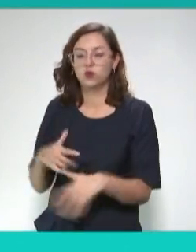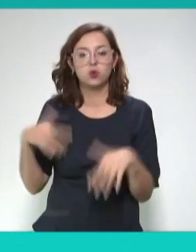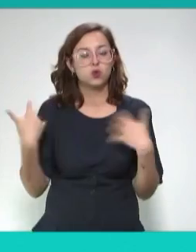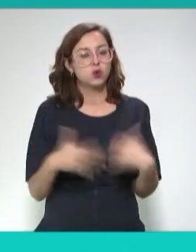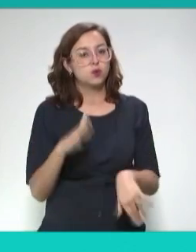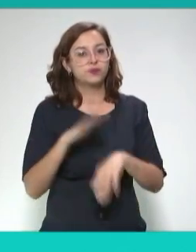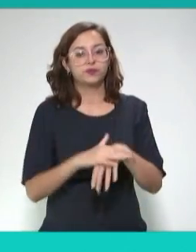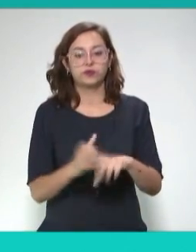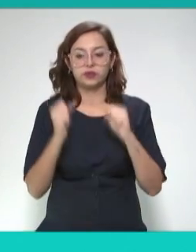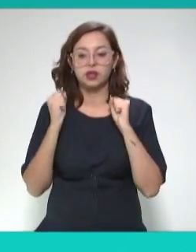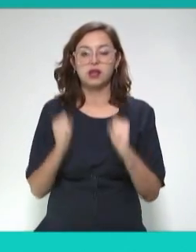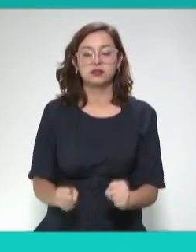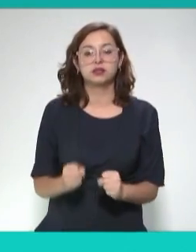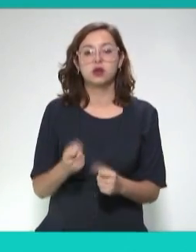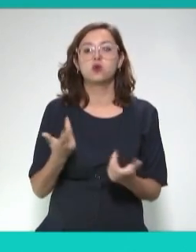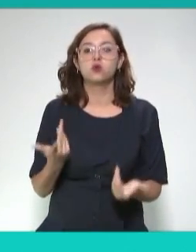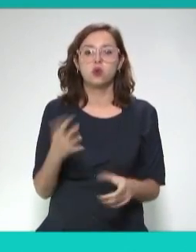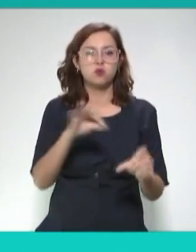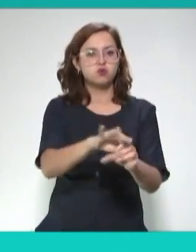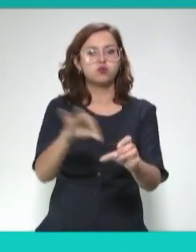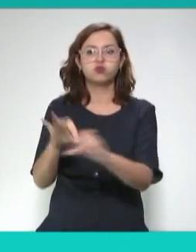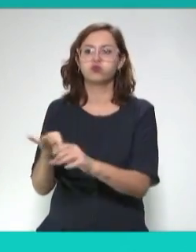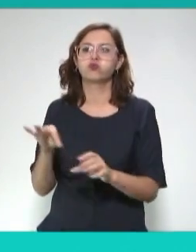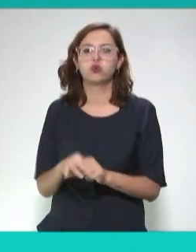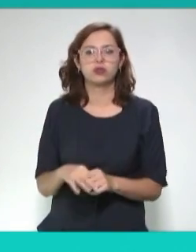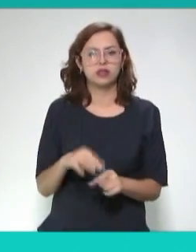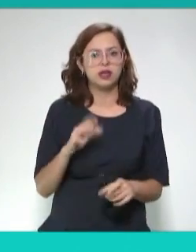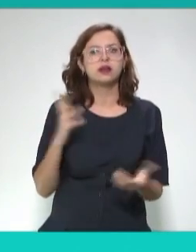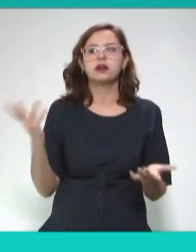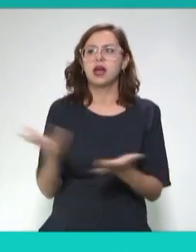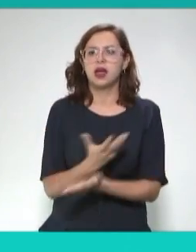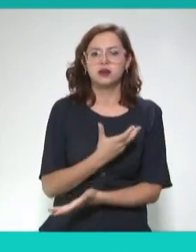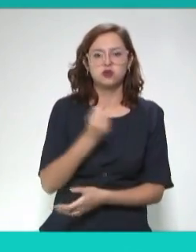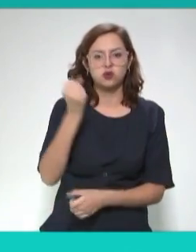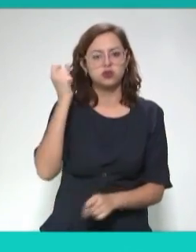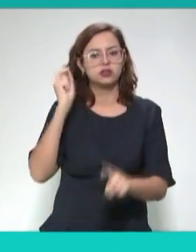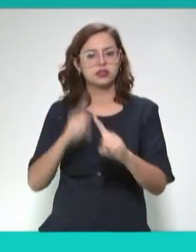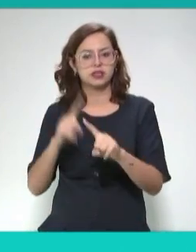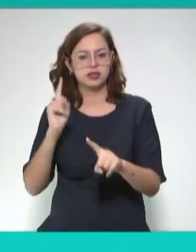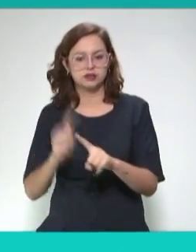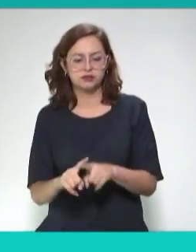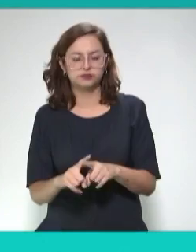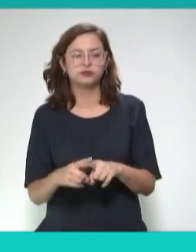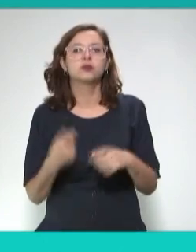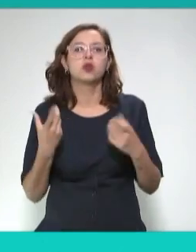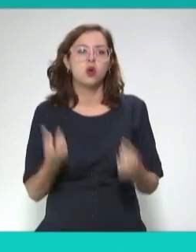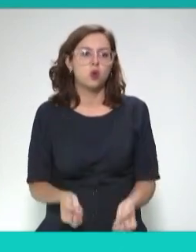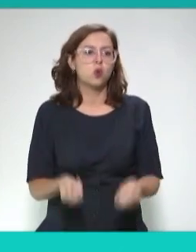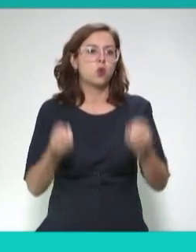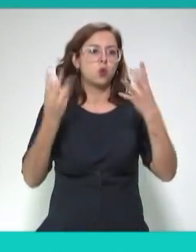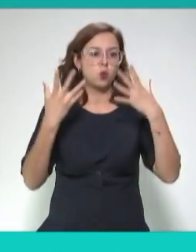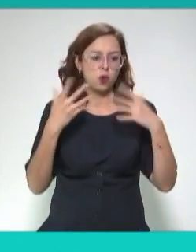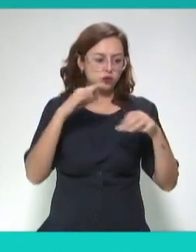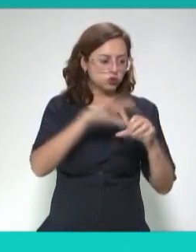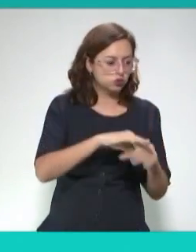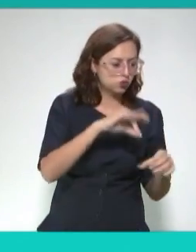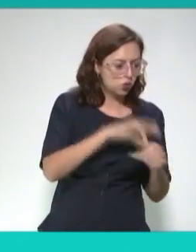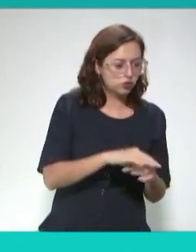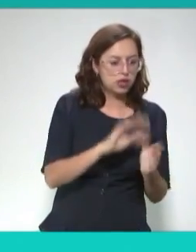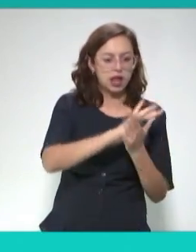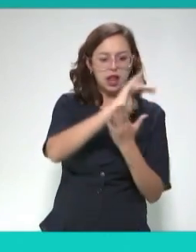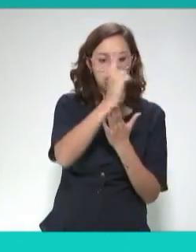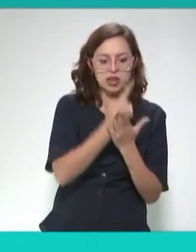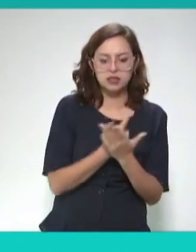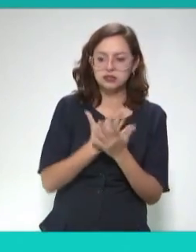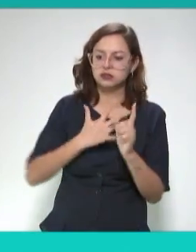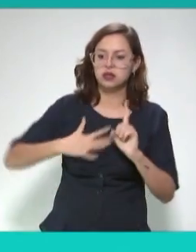sobre los resultados de las elecciones, al permitir revisar los índices de registro de votantes en un